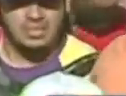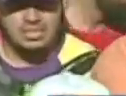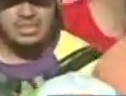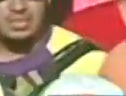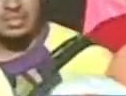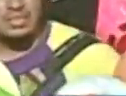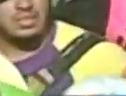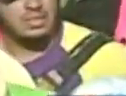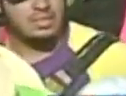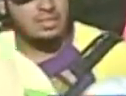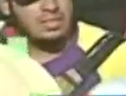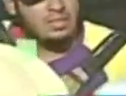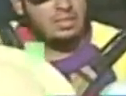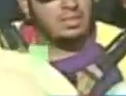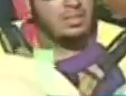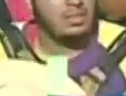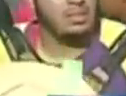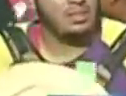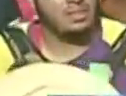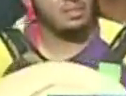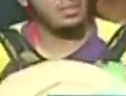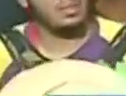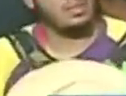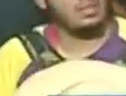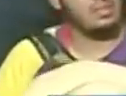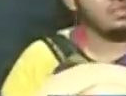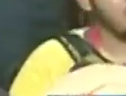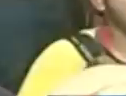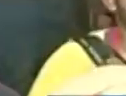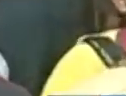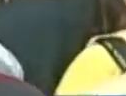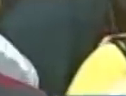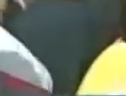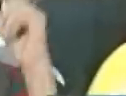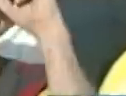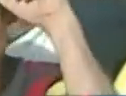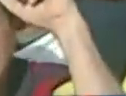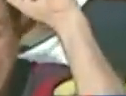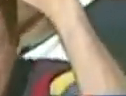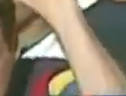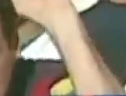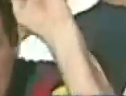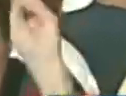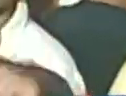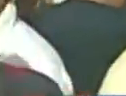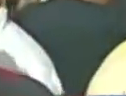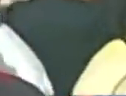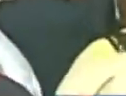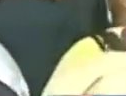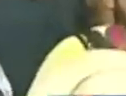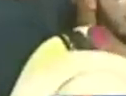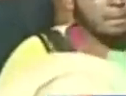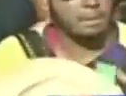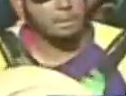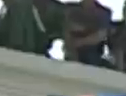todos los estados del país en contra del secretario de la Organización de Estados Americanos. Es la información, nosotros devolvemos el pase al estudio. Adelante.